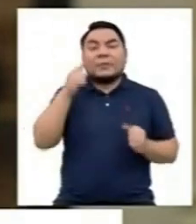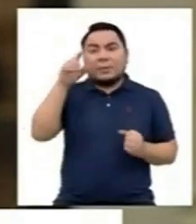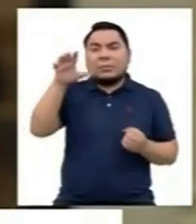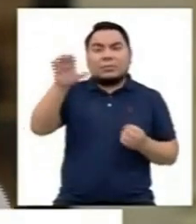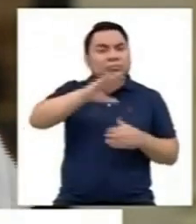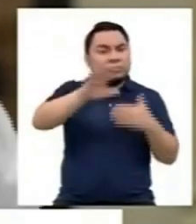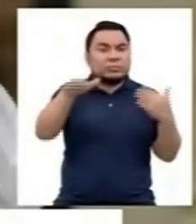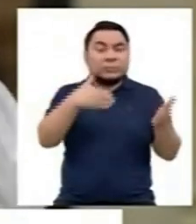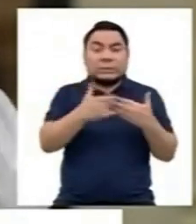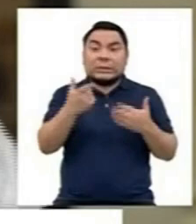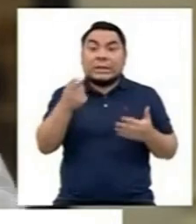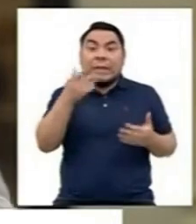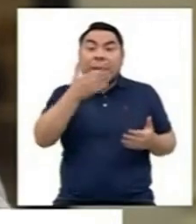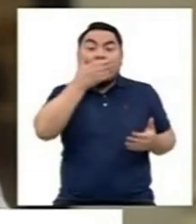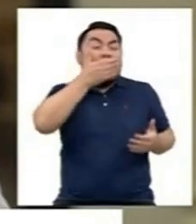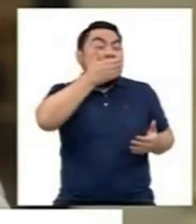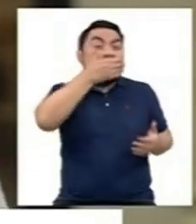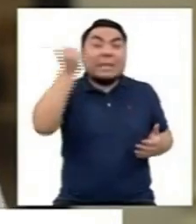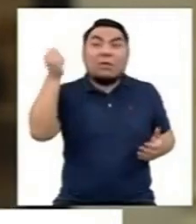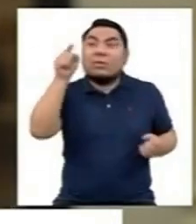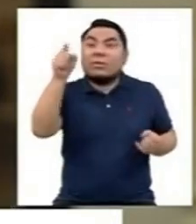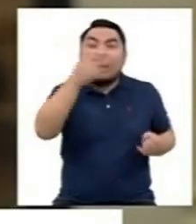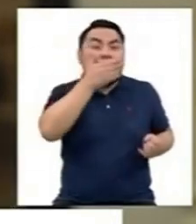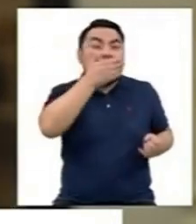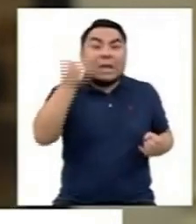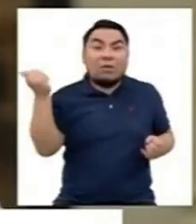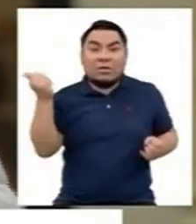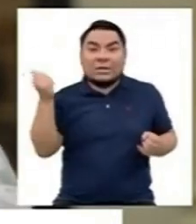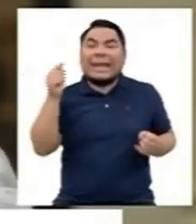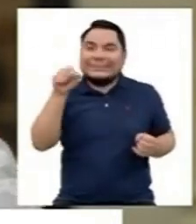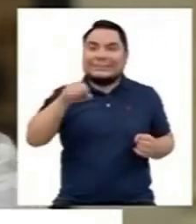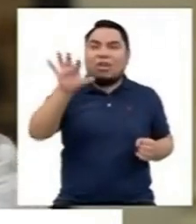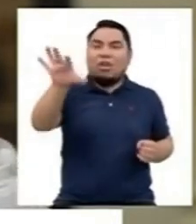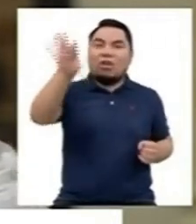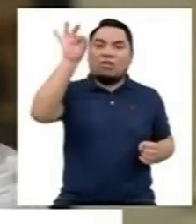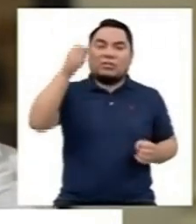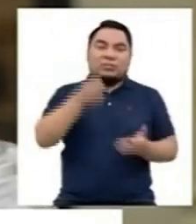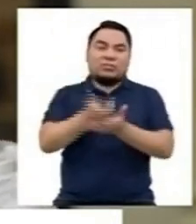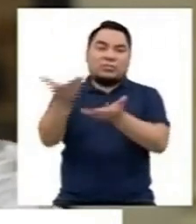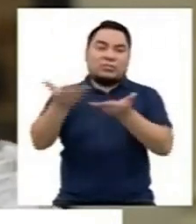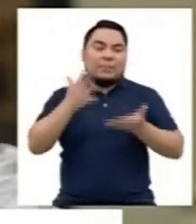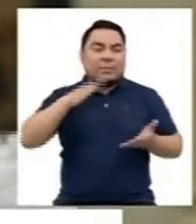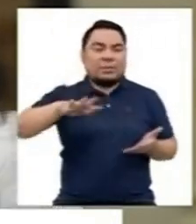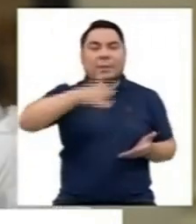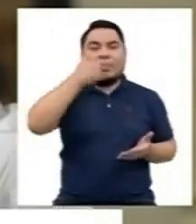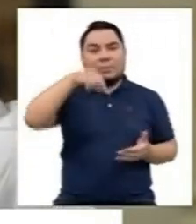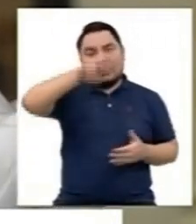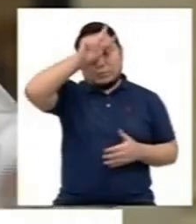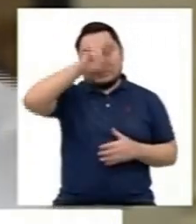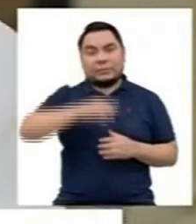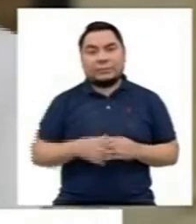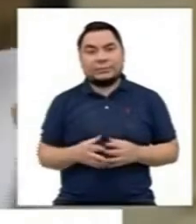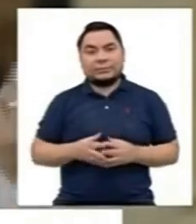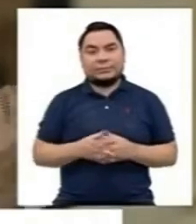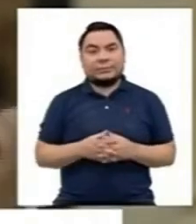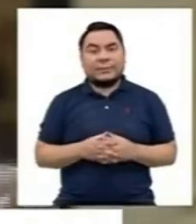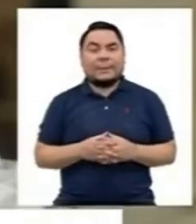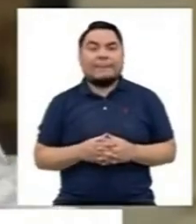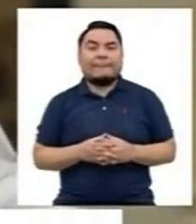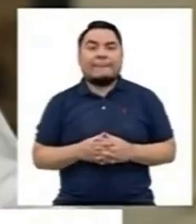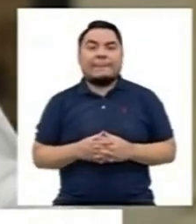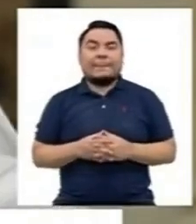orientada a personas adultos mayores y personas con problemas congénitos de muy alta criticidad.